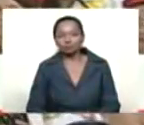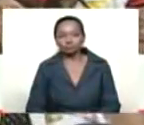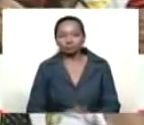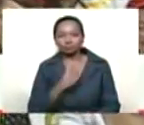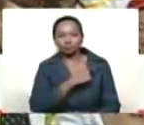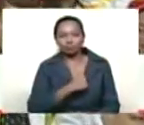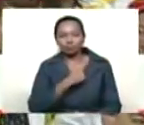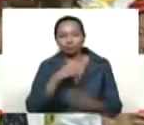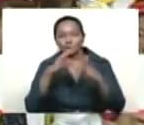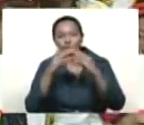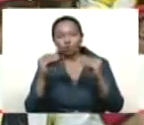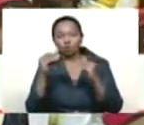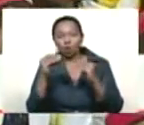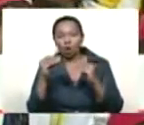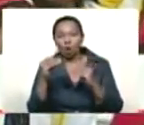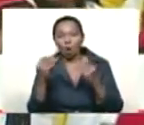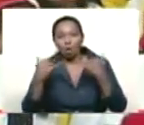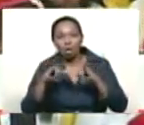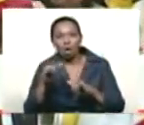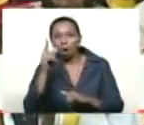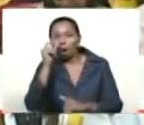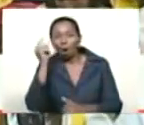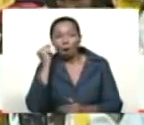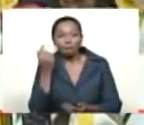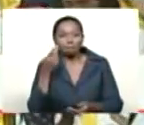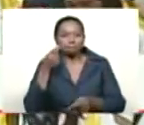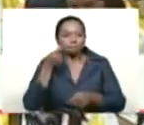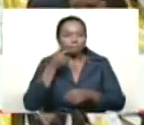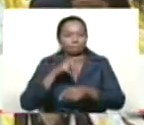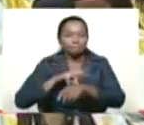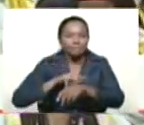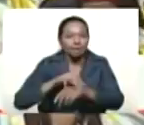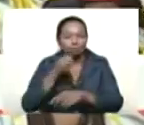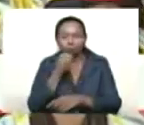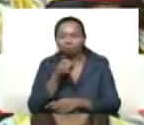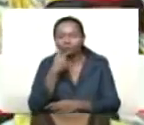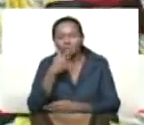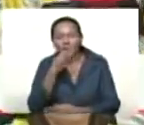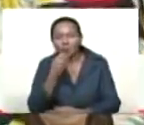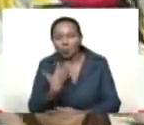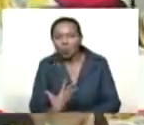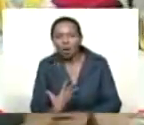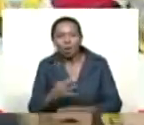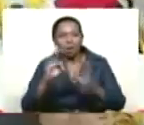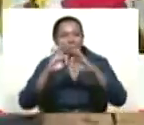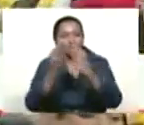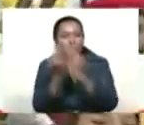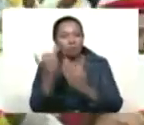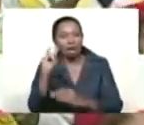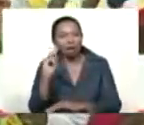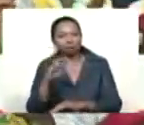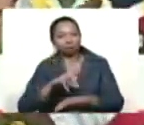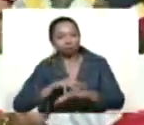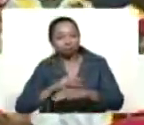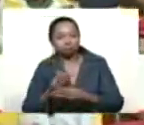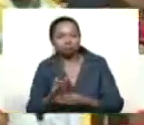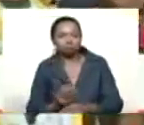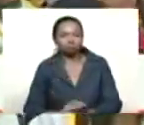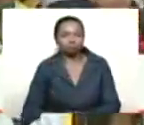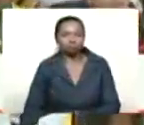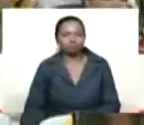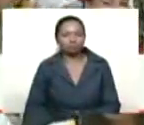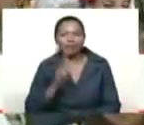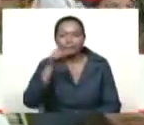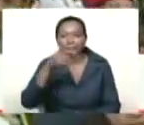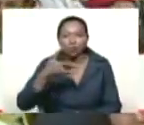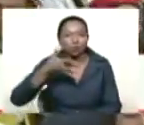todo el mundo. Un hijo, una hija médica, Dios mío, qué belleza, qué bueno para la familia. Sino el